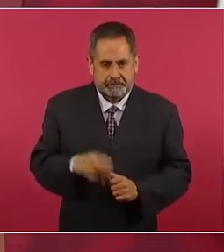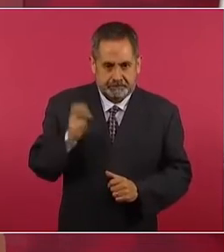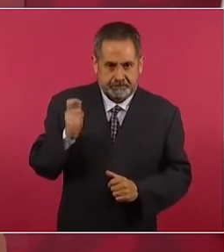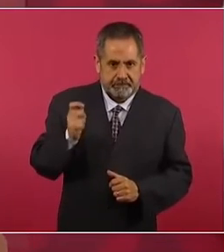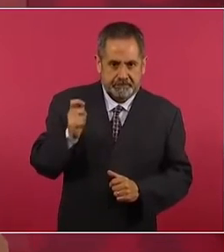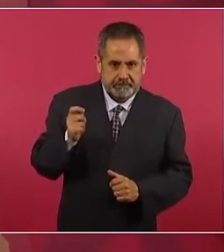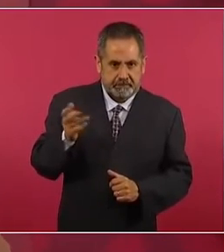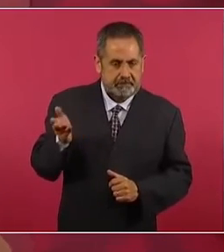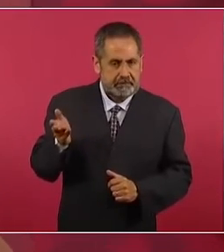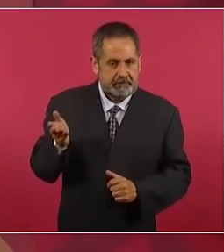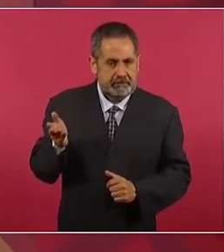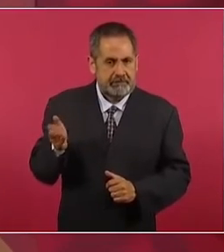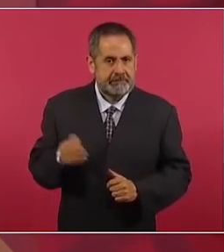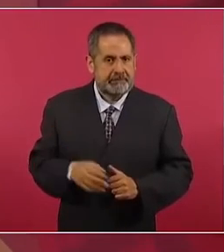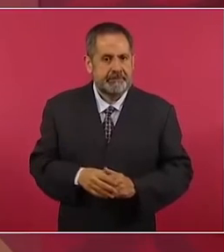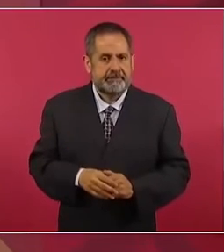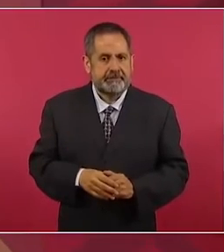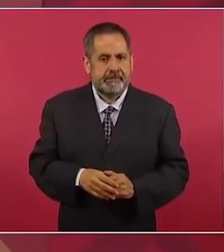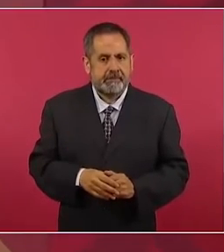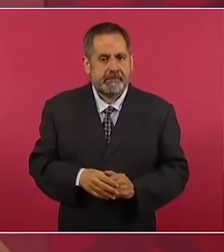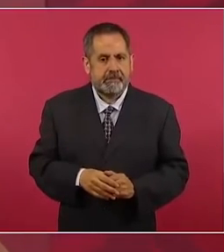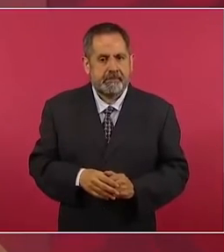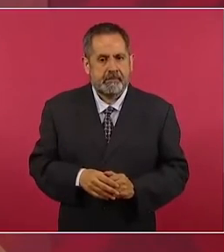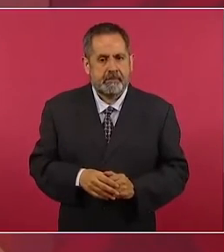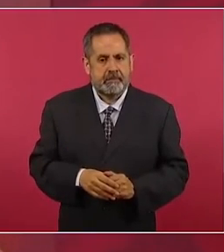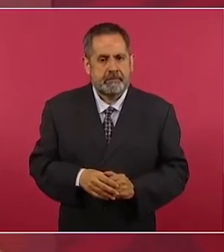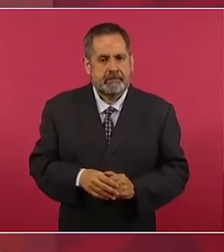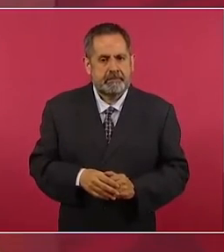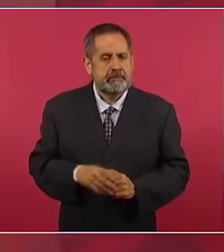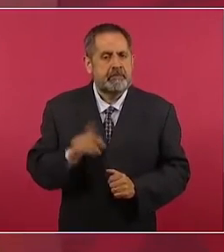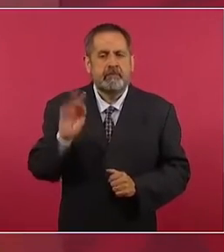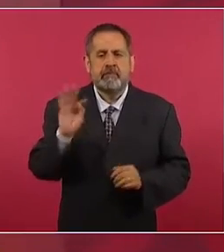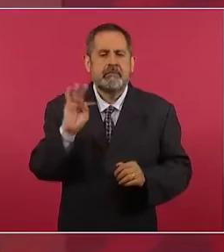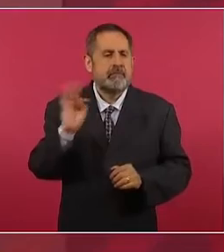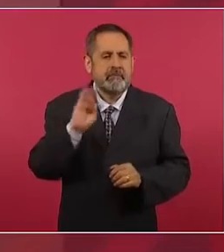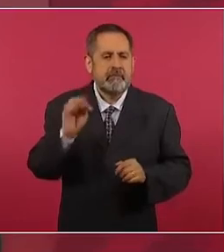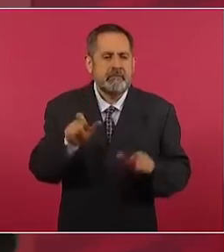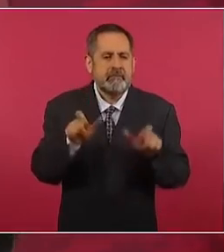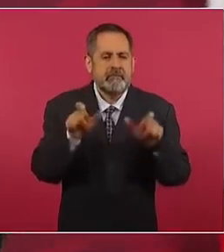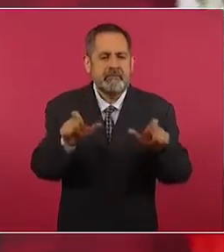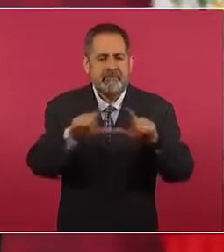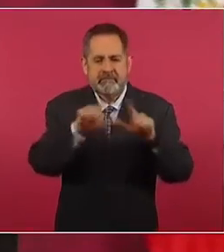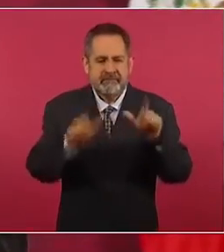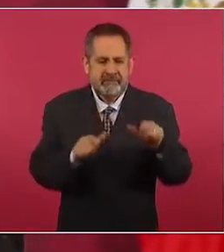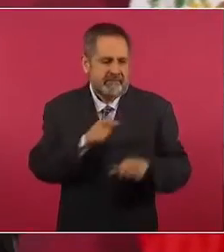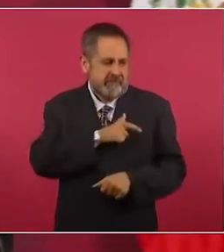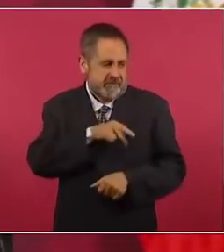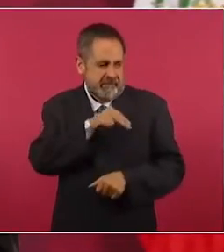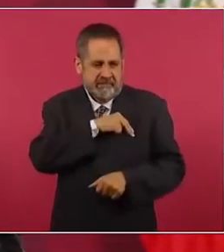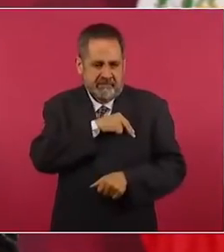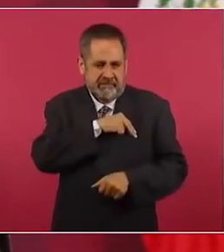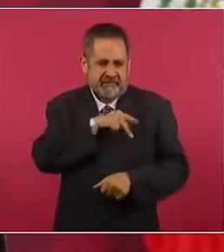Entonces, si la Guardia Nacional, que hemos estado